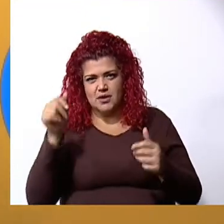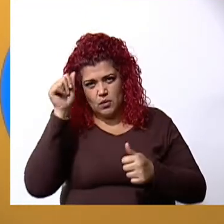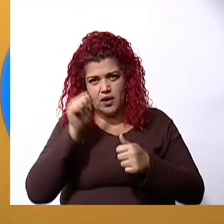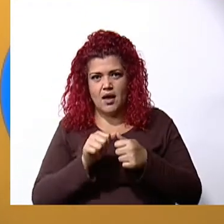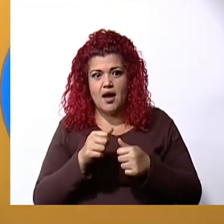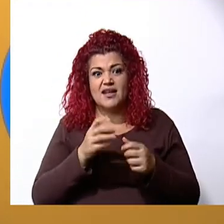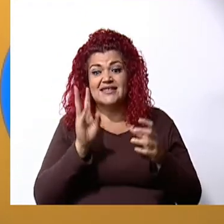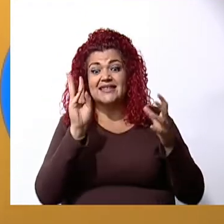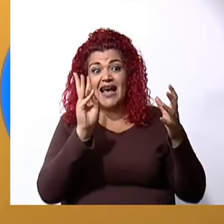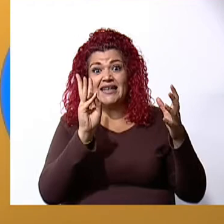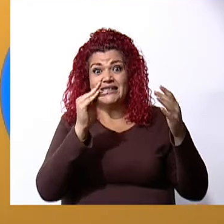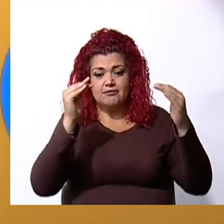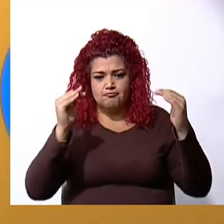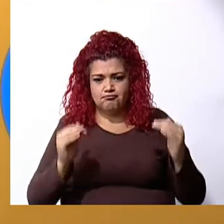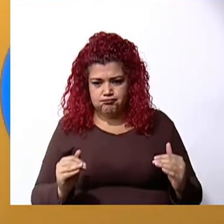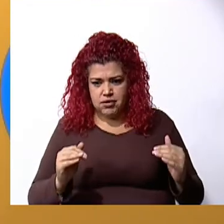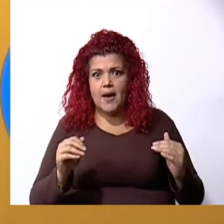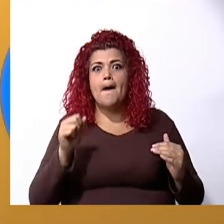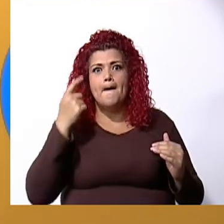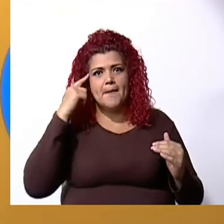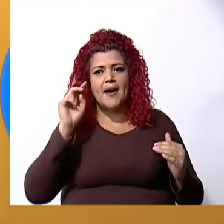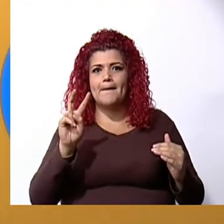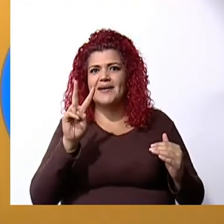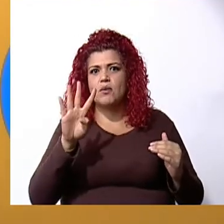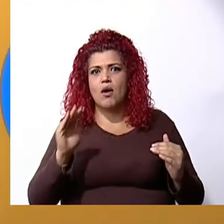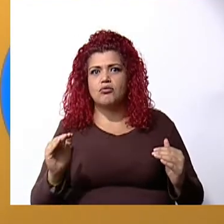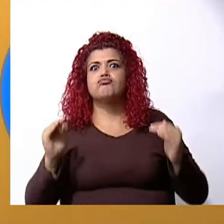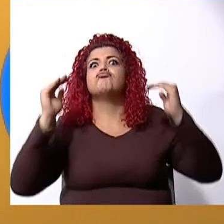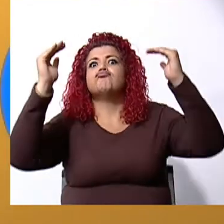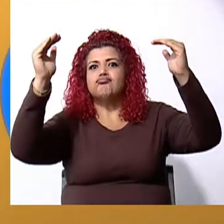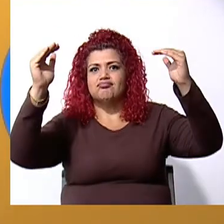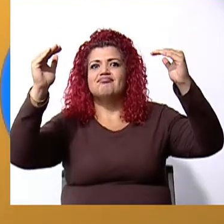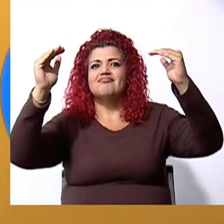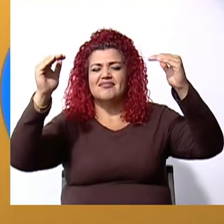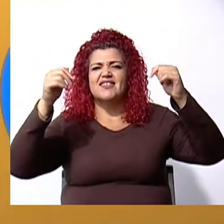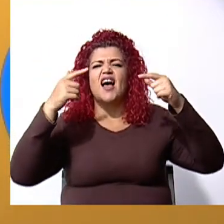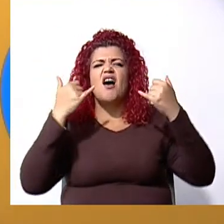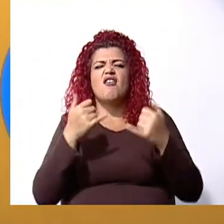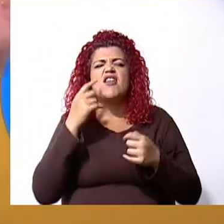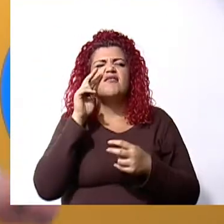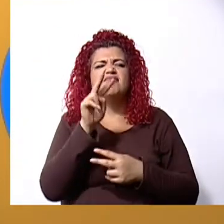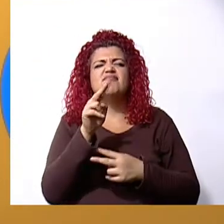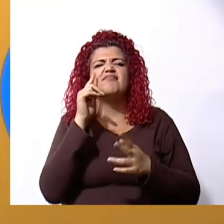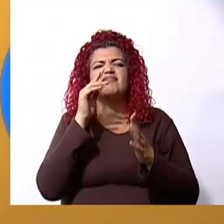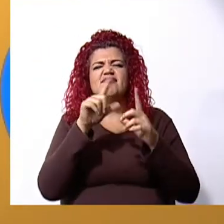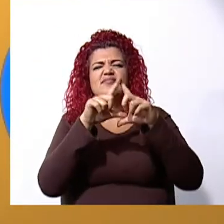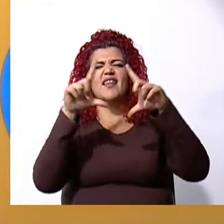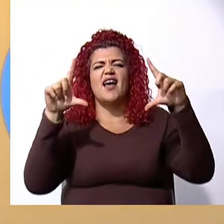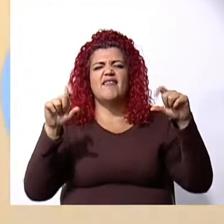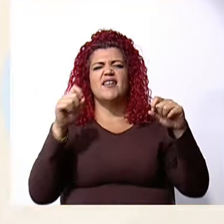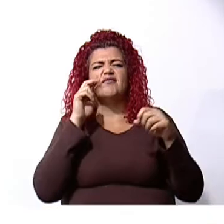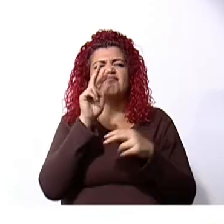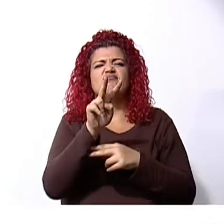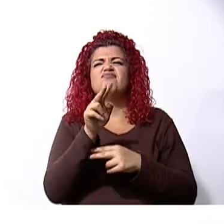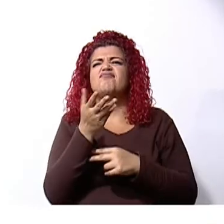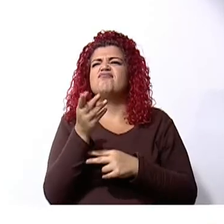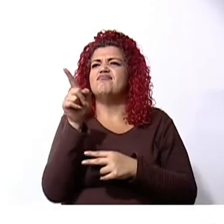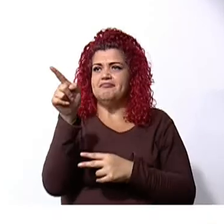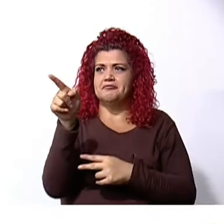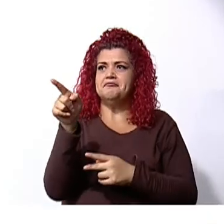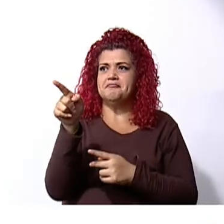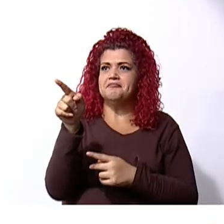6 y para 24. Vamos a observar la siguiente tabla para seguir jugando.